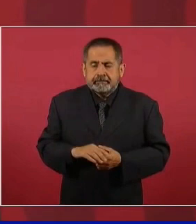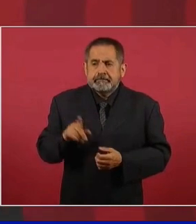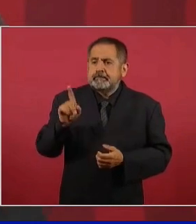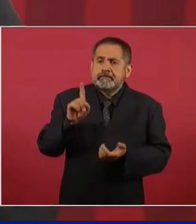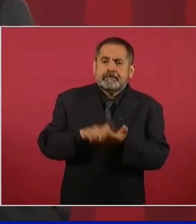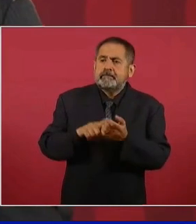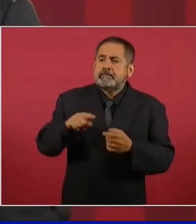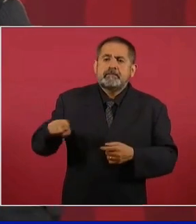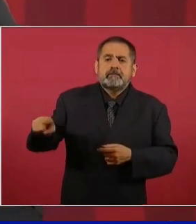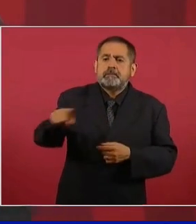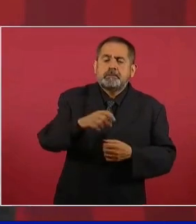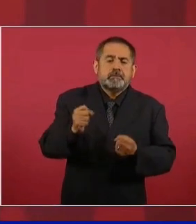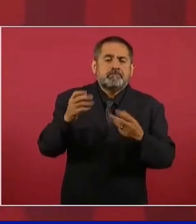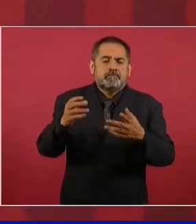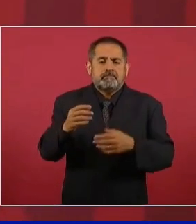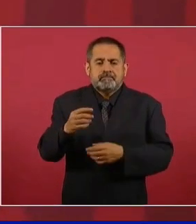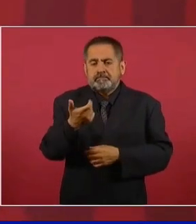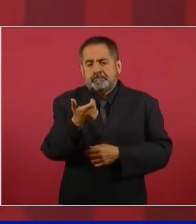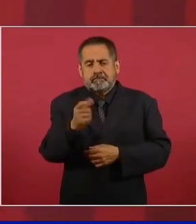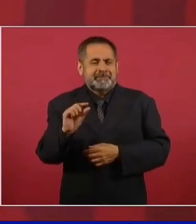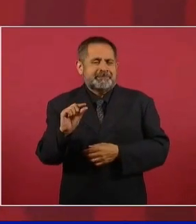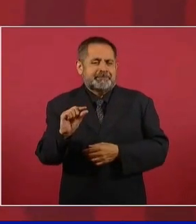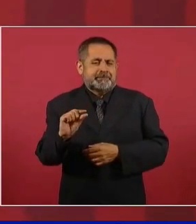tienen muy poco